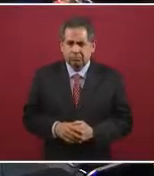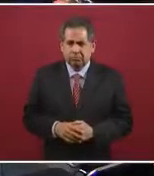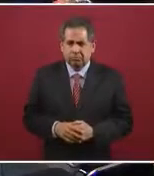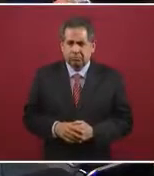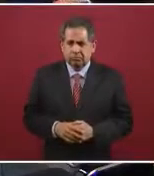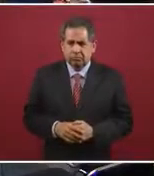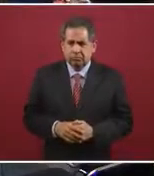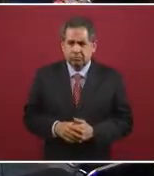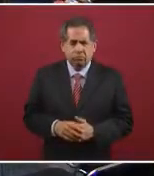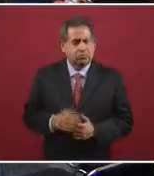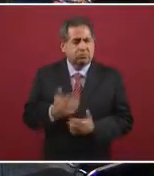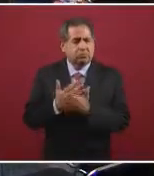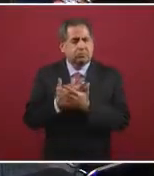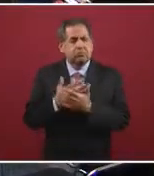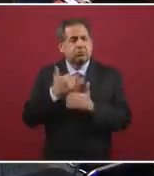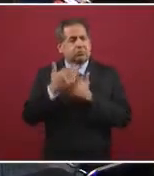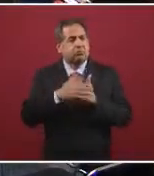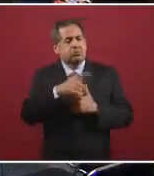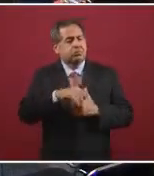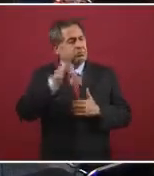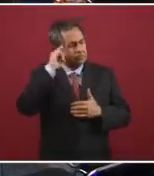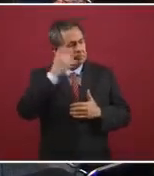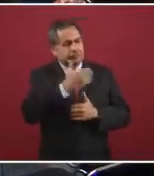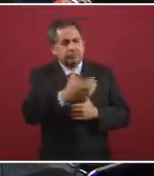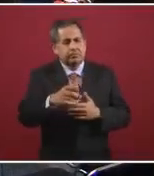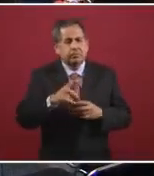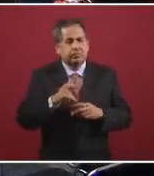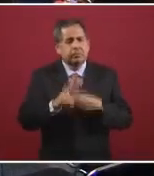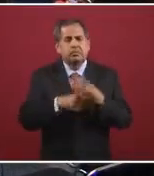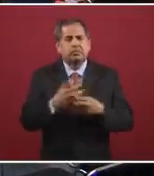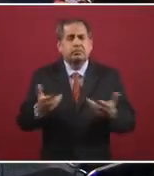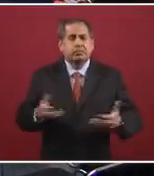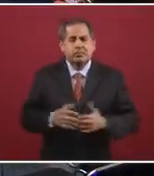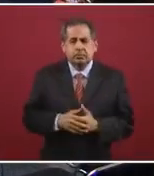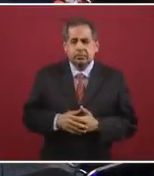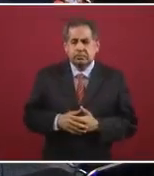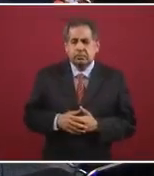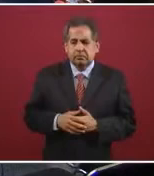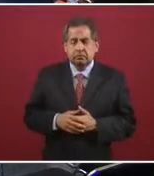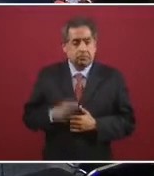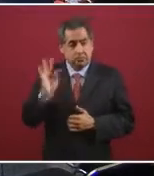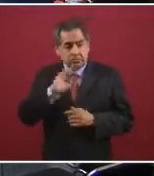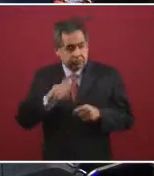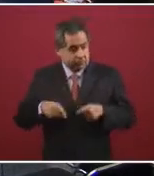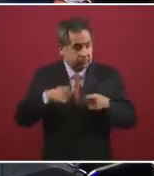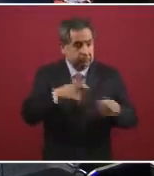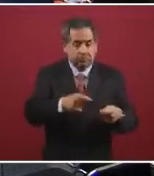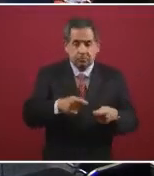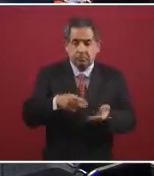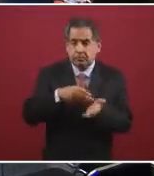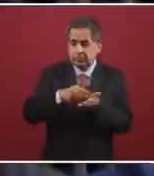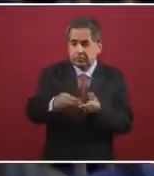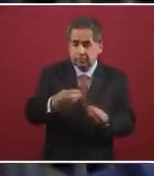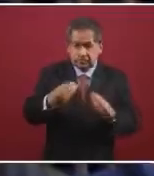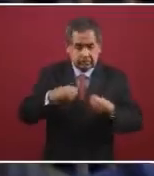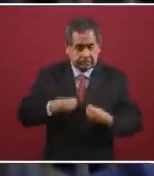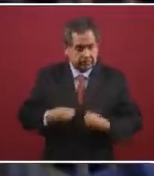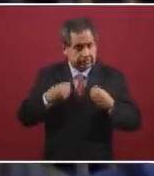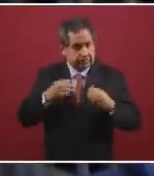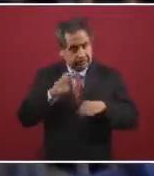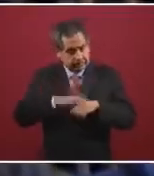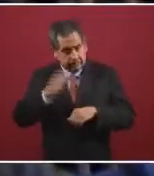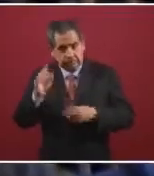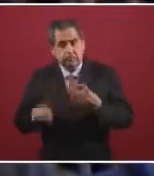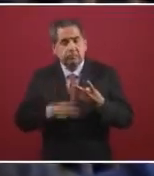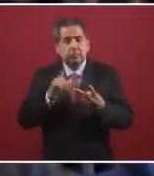¿Qué puede esperar en los campesinos, señor? Quizás una ampliación de Sembrando Vida. Y por otra